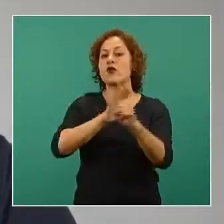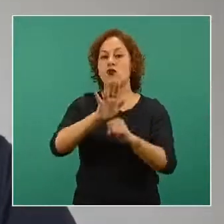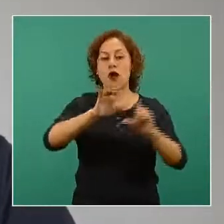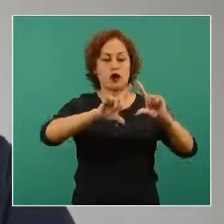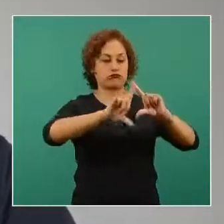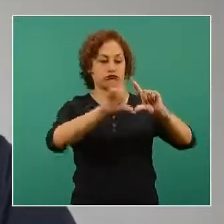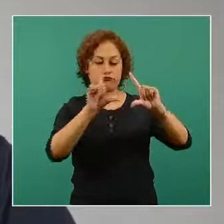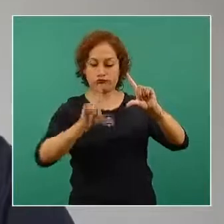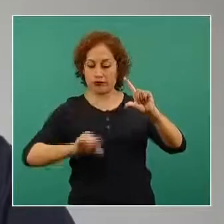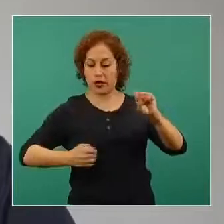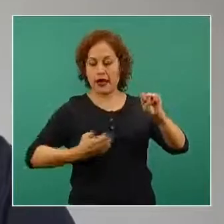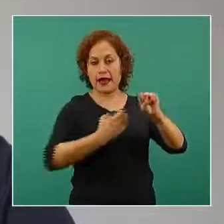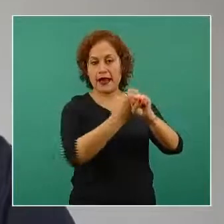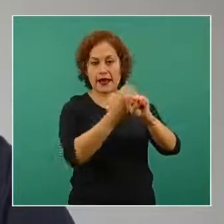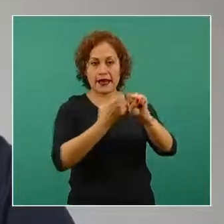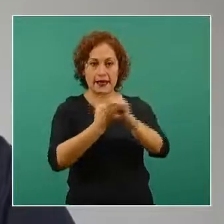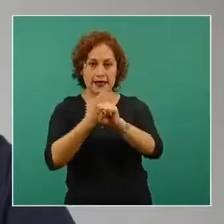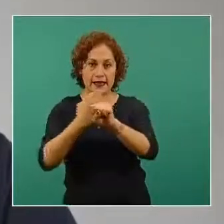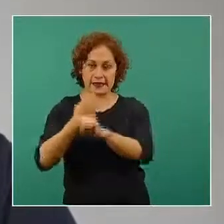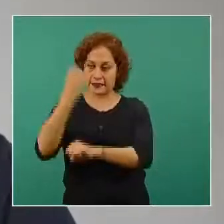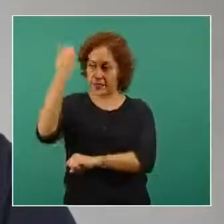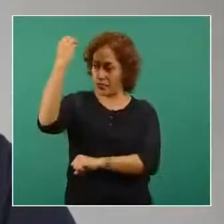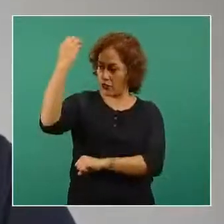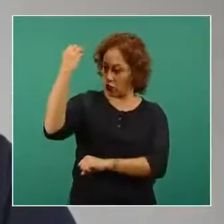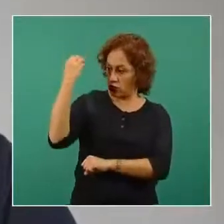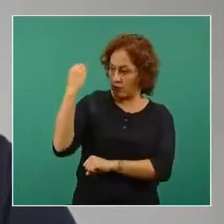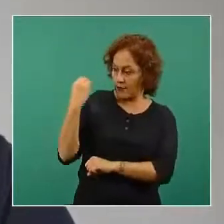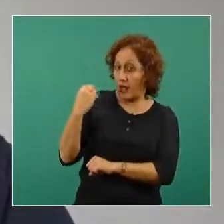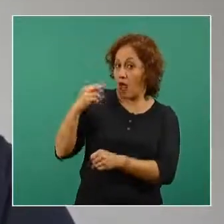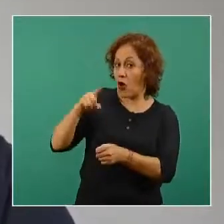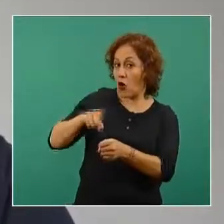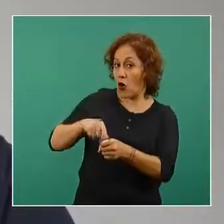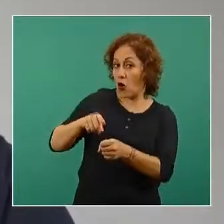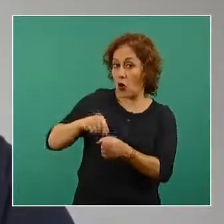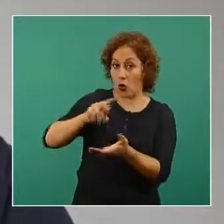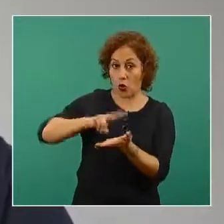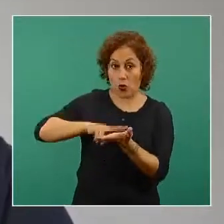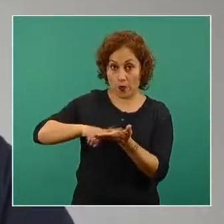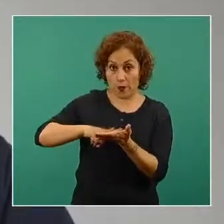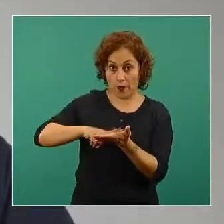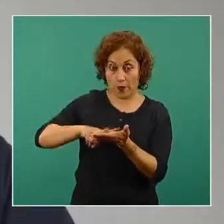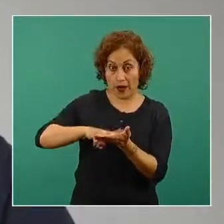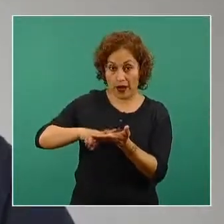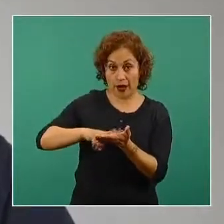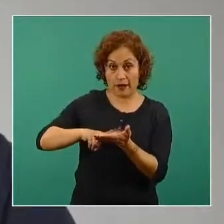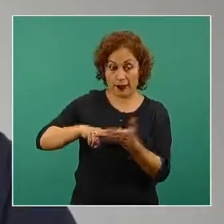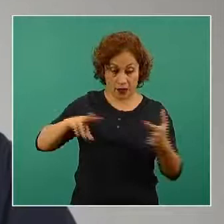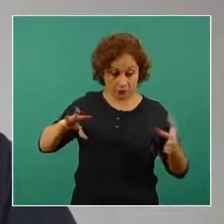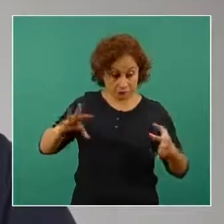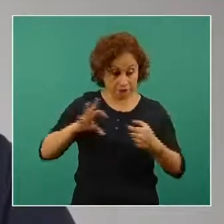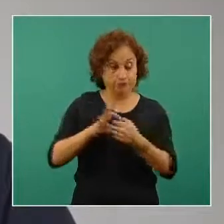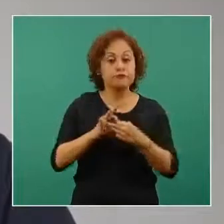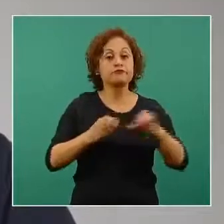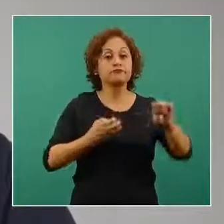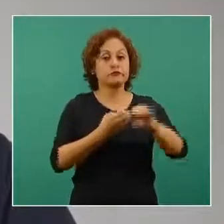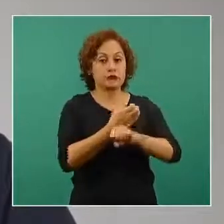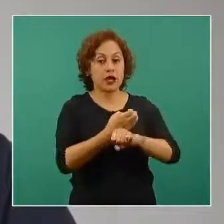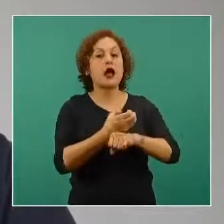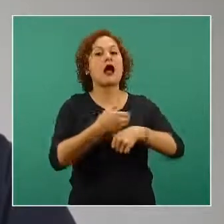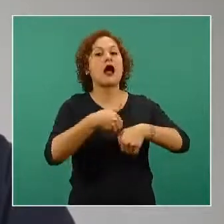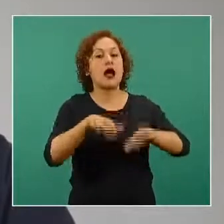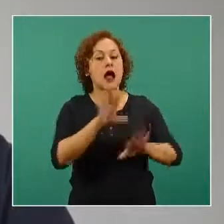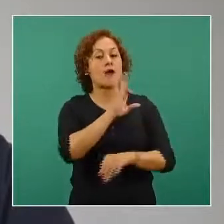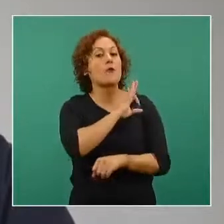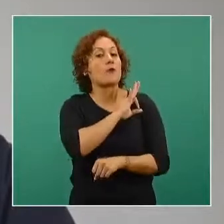los colores, al color de más bajo riesgo, que es precisamente el color verde, puedan acceder a